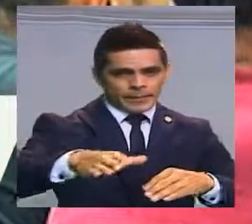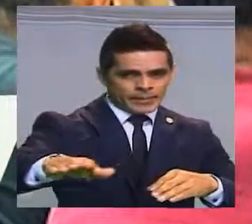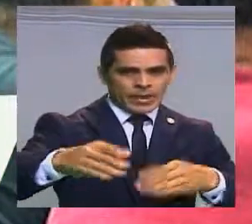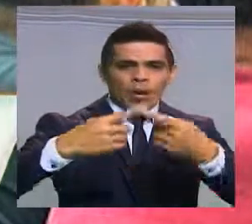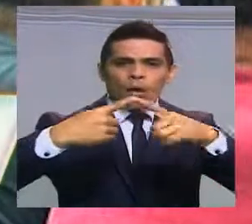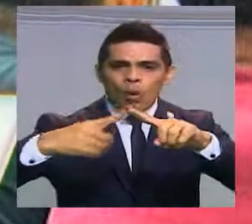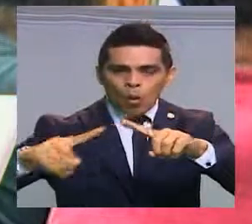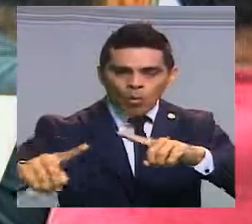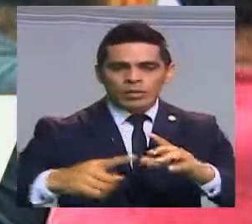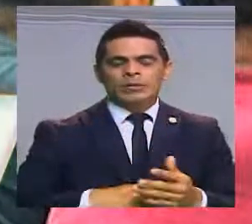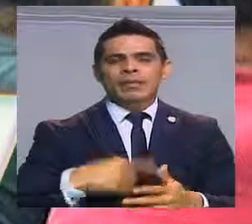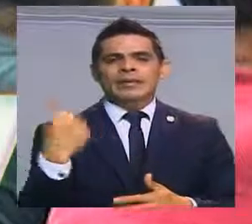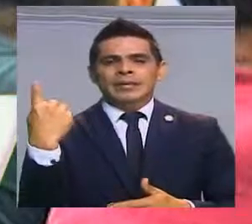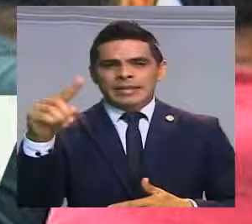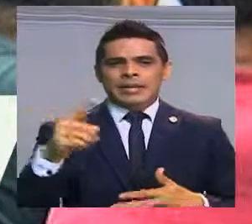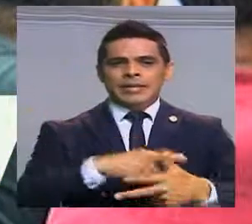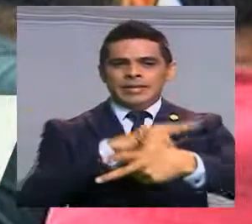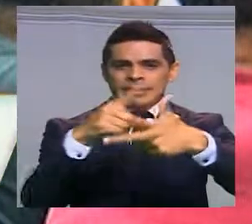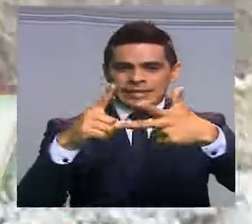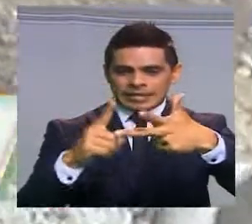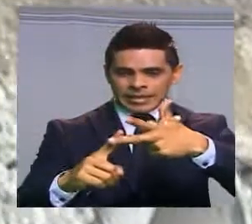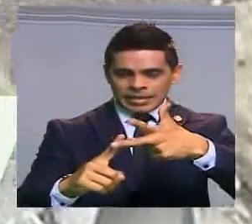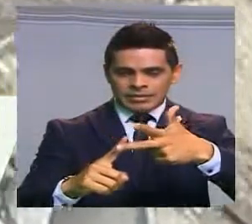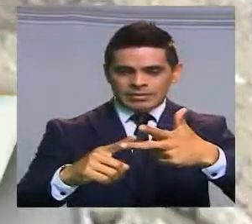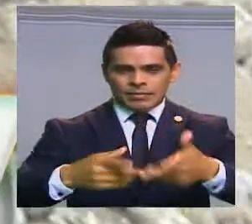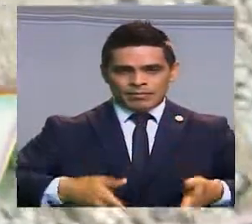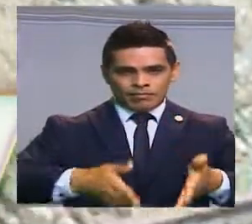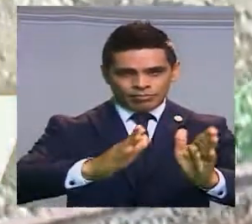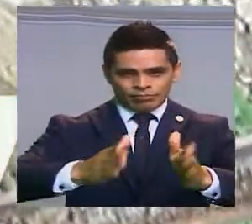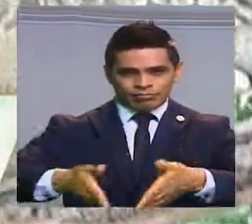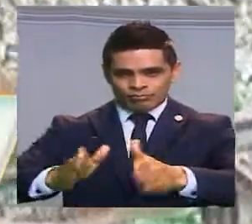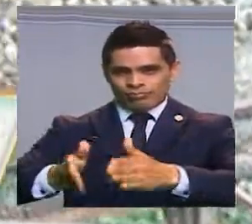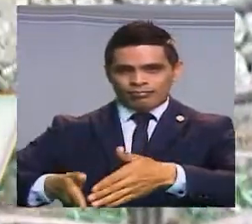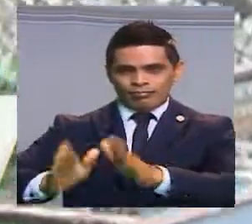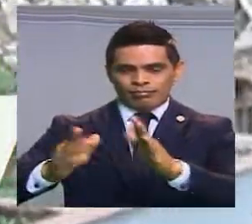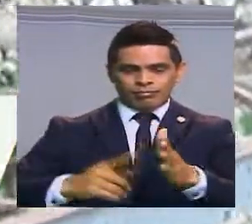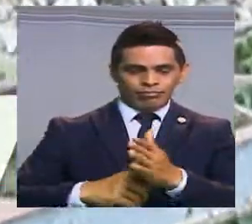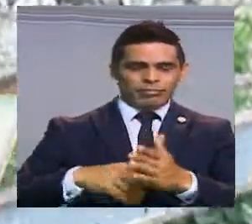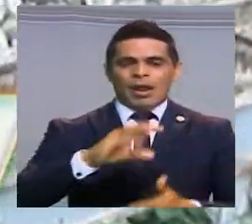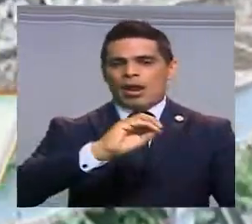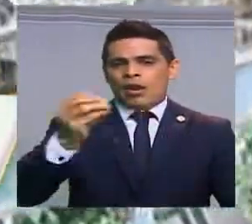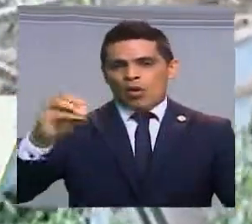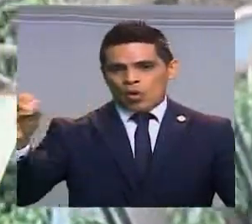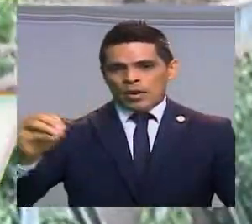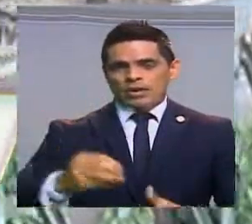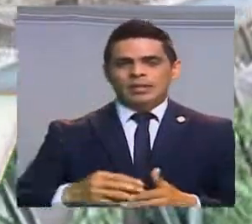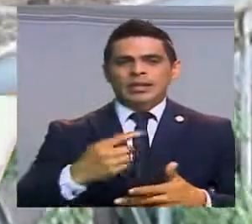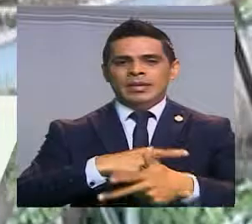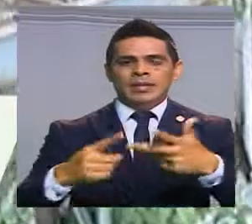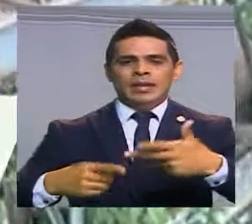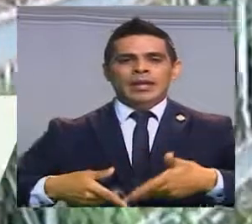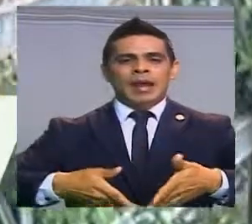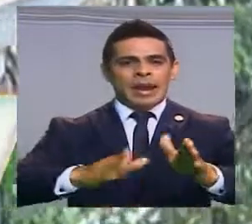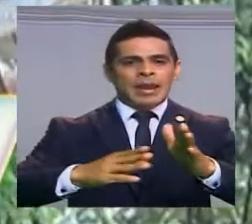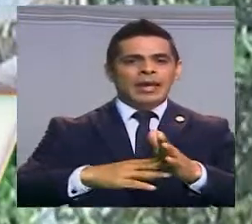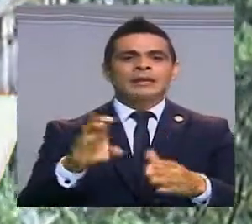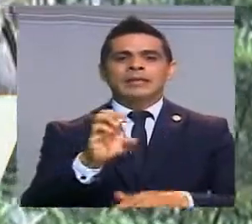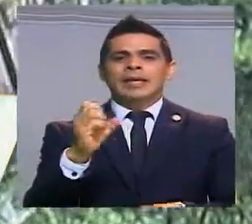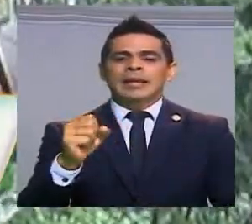que va a tener tres canales de circulación hacia el oeste y tres canales de circulación hacia el este, es